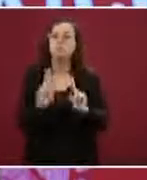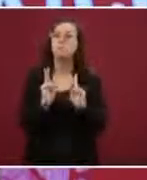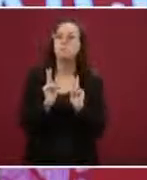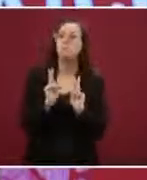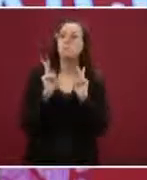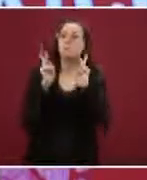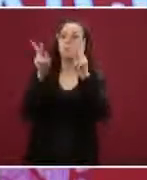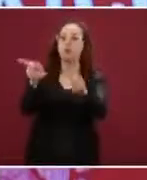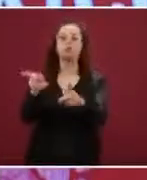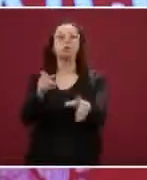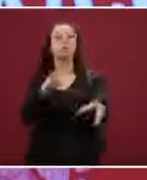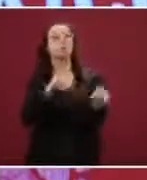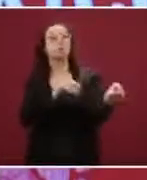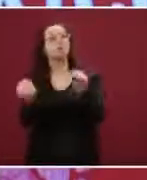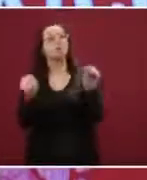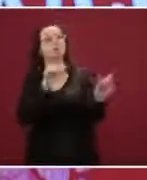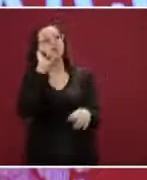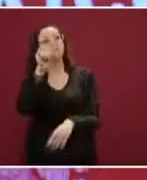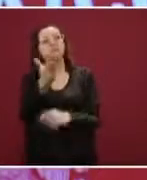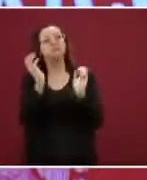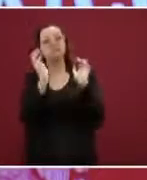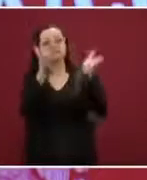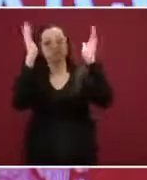como elefante blanco.